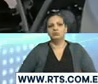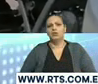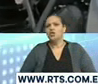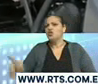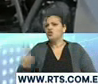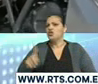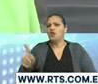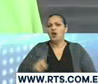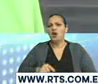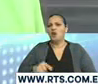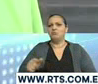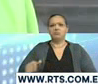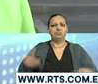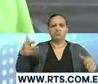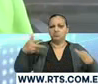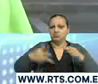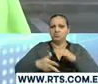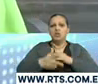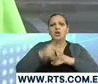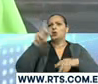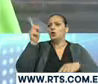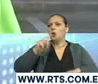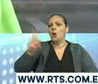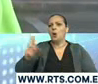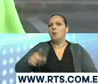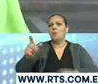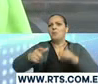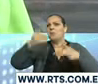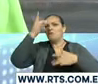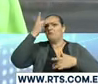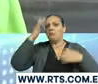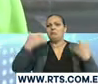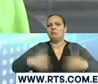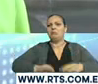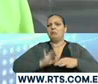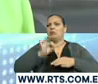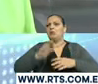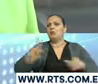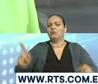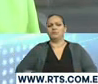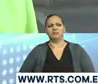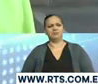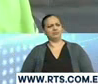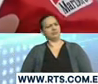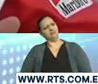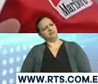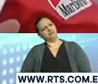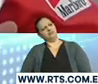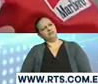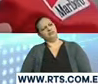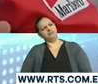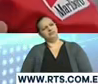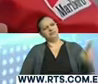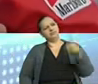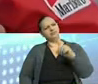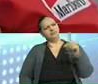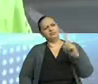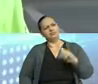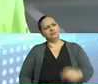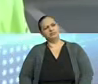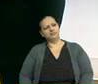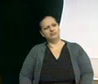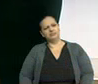Ustedes pueden creer cosas como esas que en la mente la gente a veces yo no acepto esa estupidez,